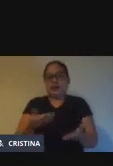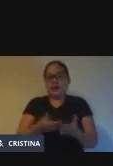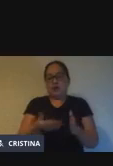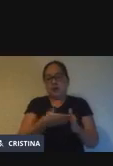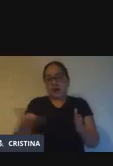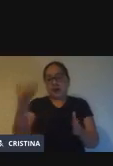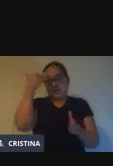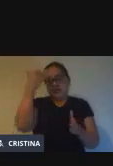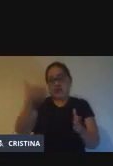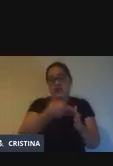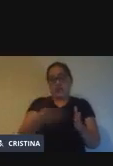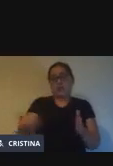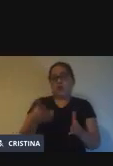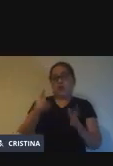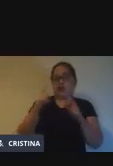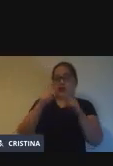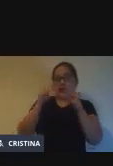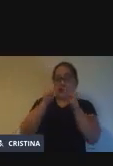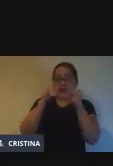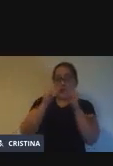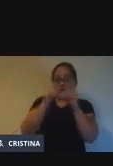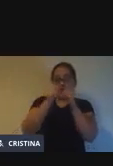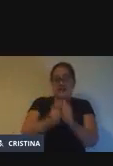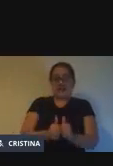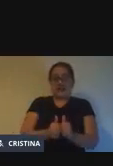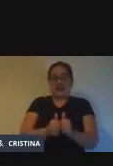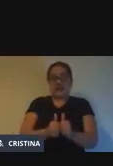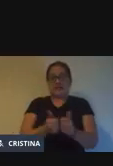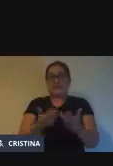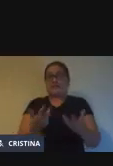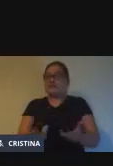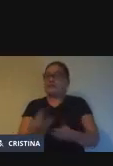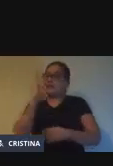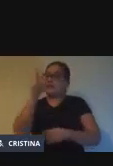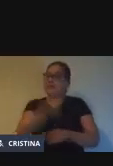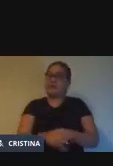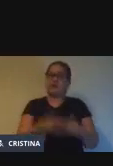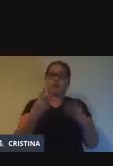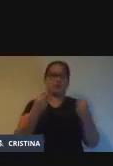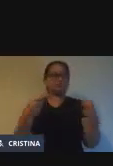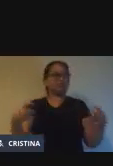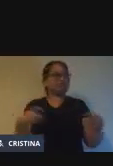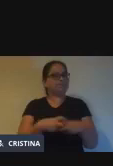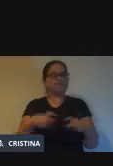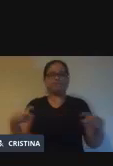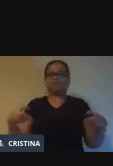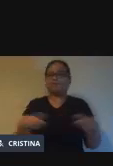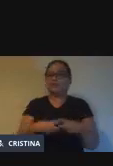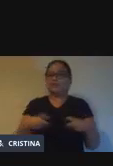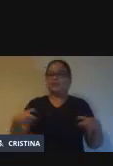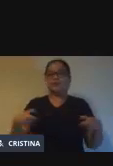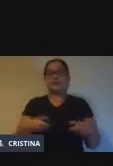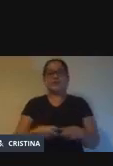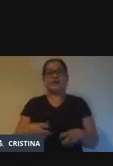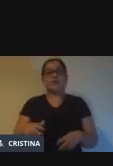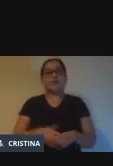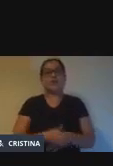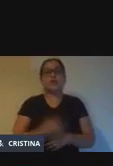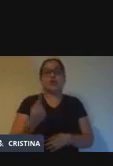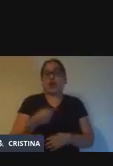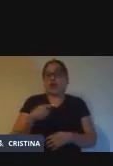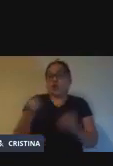pandemia, durante la cuarentena, híjole, en tiempos de coronavirus está bien intenso porque pega también cuando no hay pandemia,